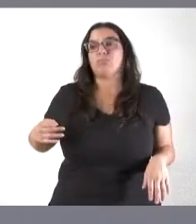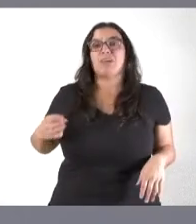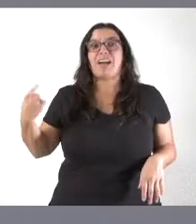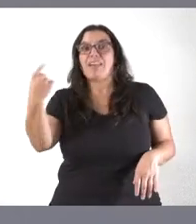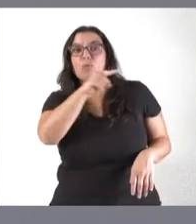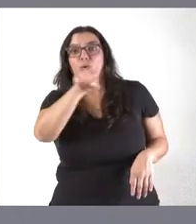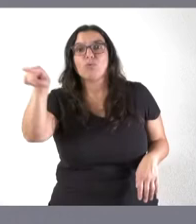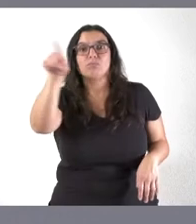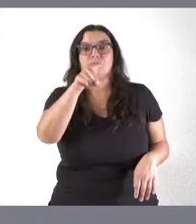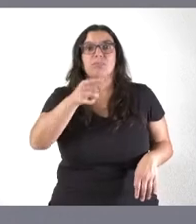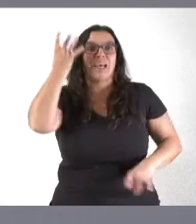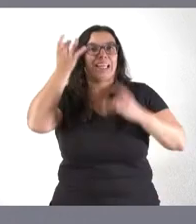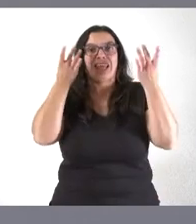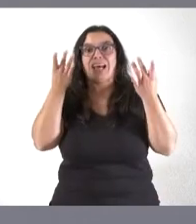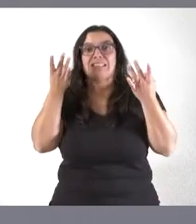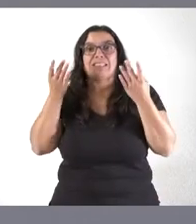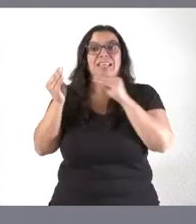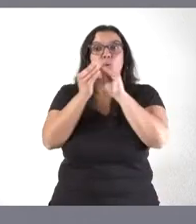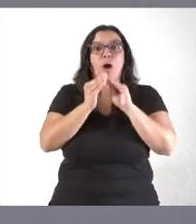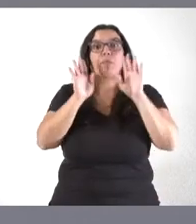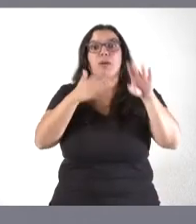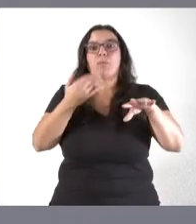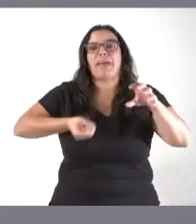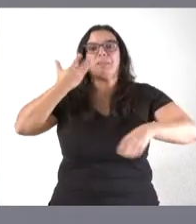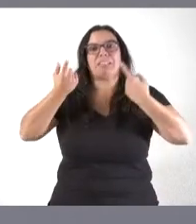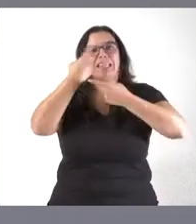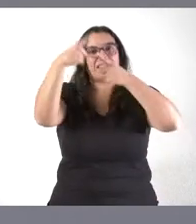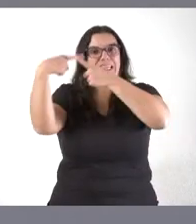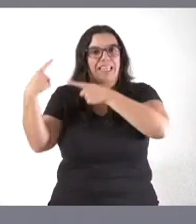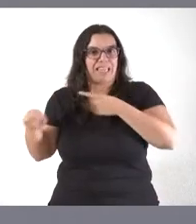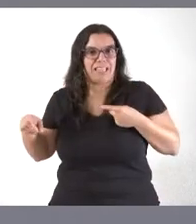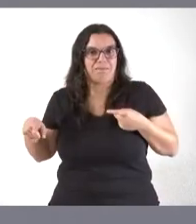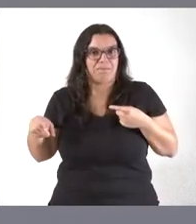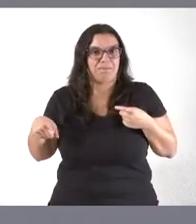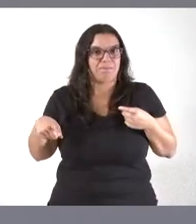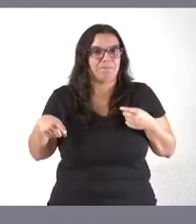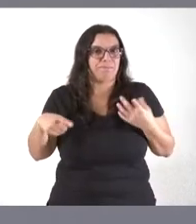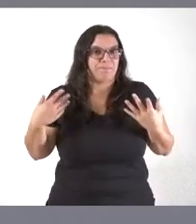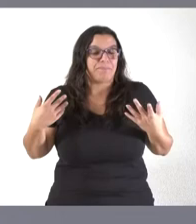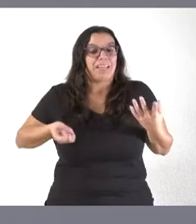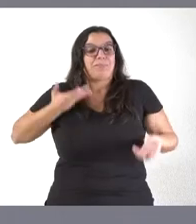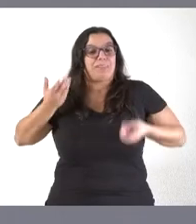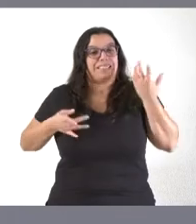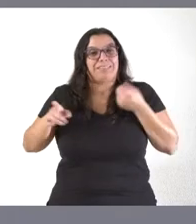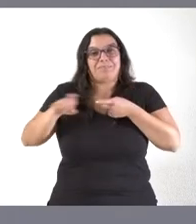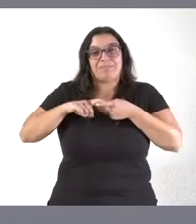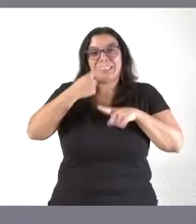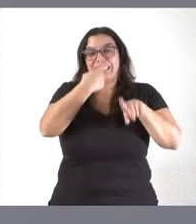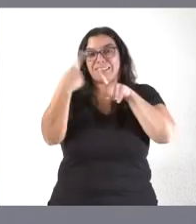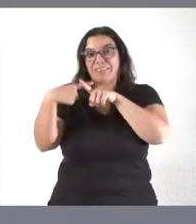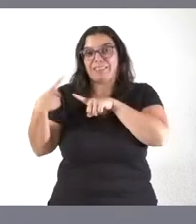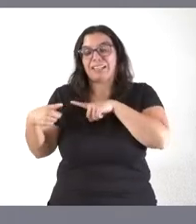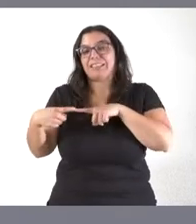sus ideas de forma distinta independientemente de que lo manifestamos de forma distinta o de un otro